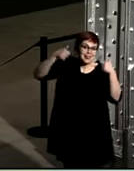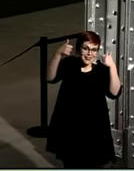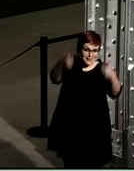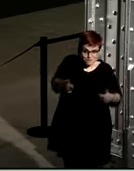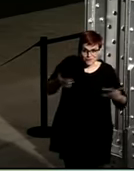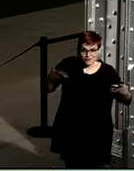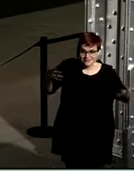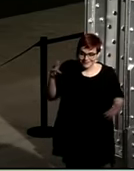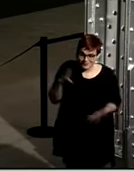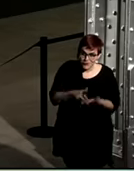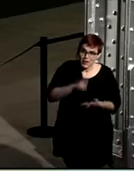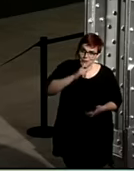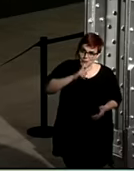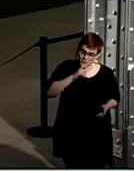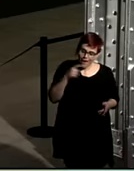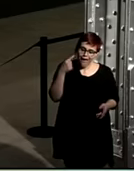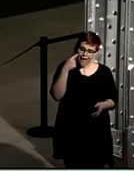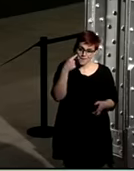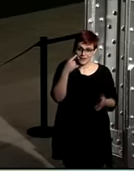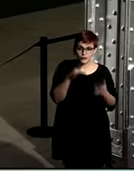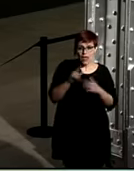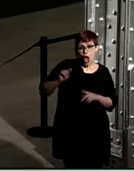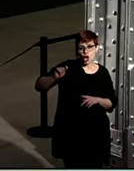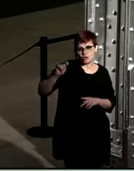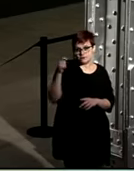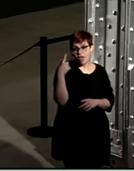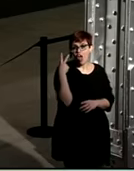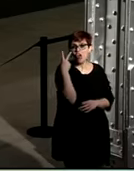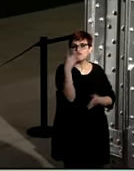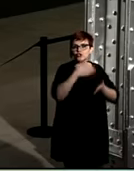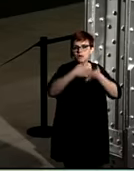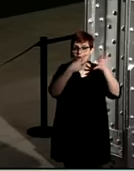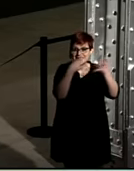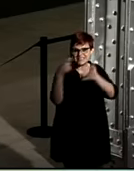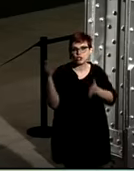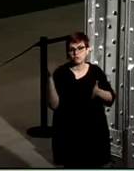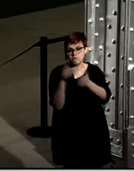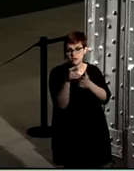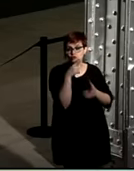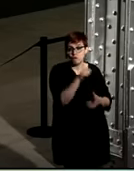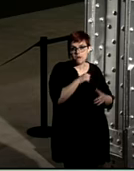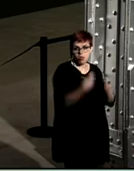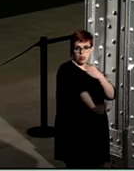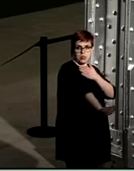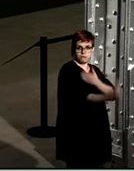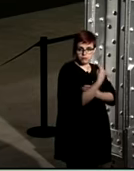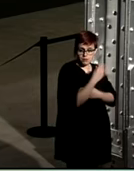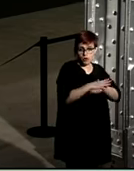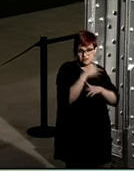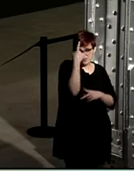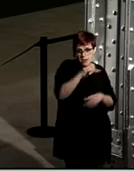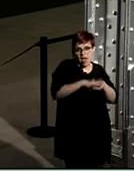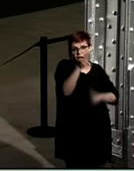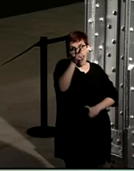sí. Pero a priori... conseguir 2 millones, casi 600.000 euros de financiación privada con los incentivos fiscales que hay en este